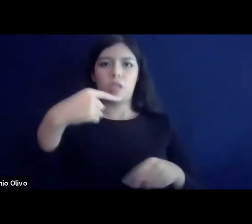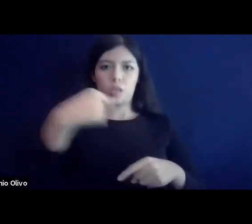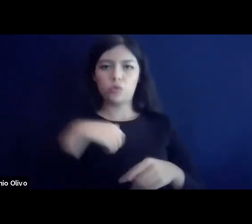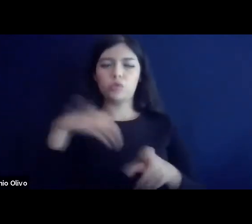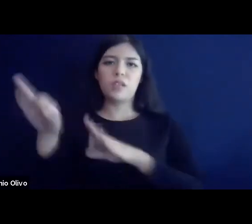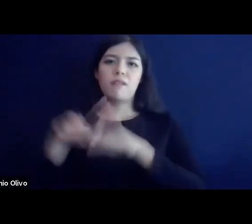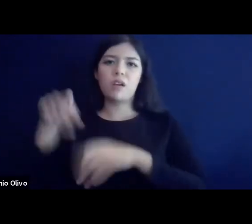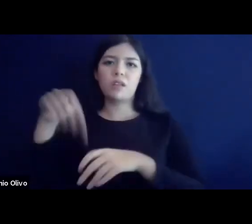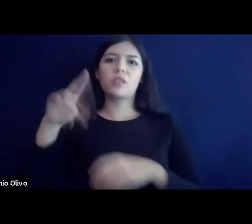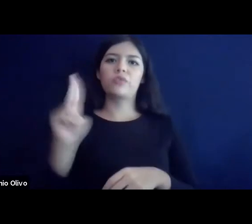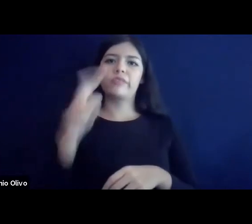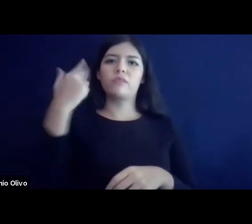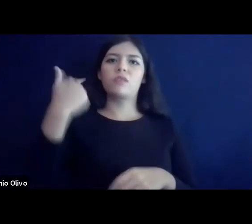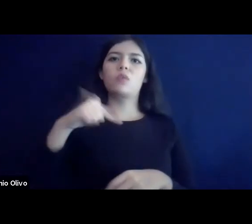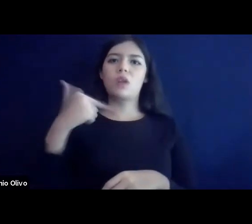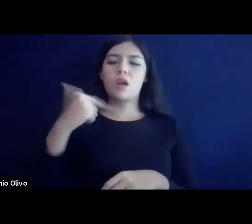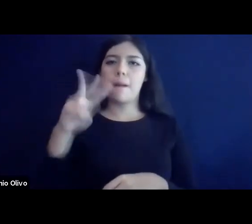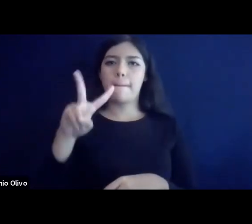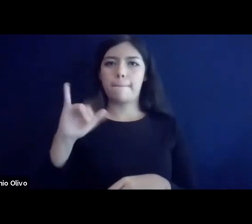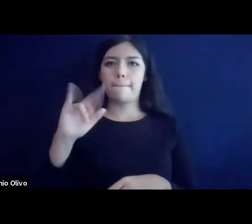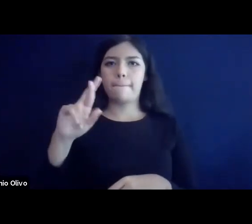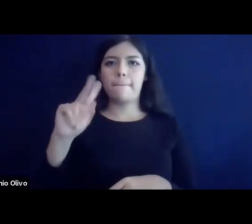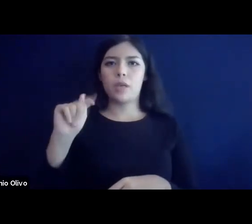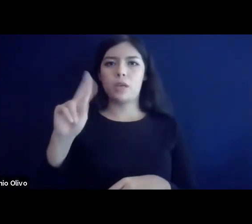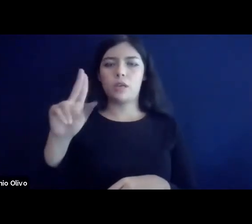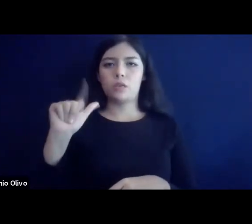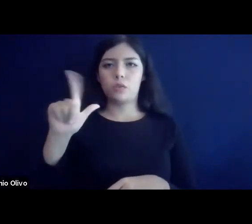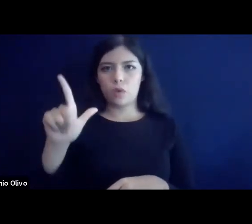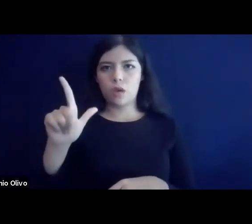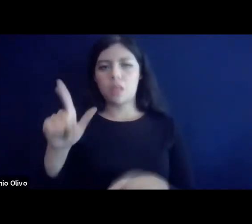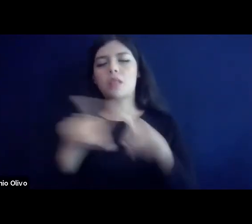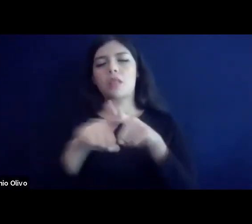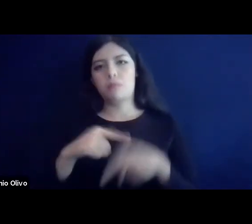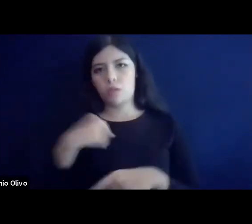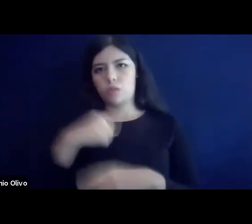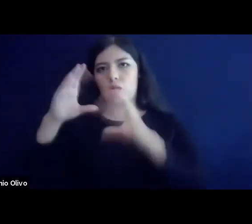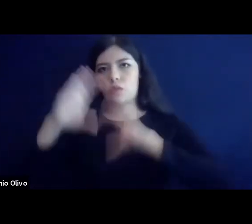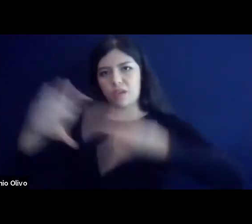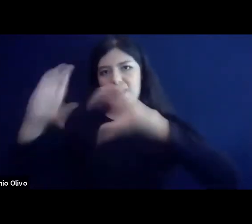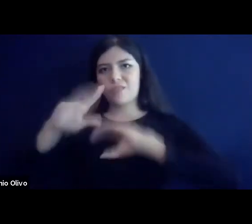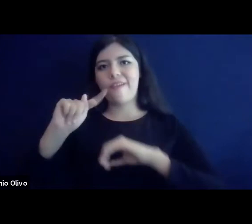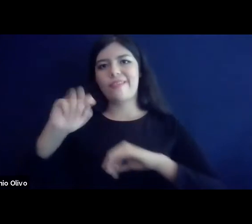y gestor cultural independiente y cantante, ¿no? Soy tenor ligero.